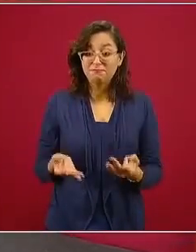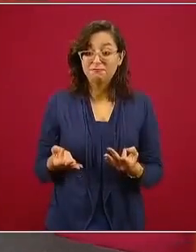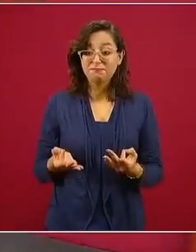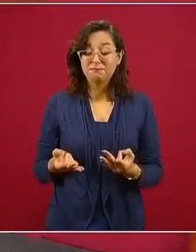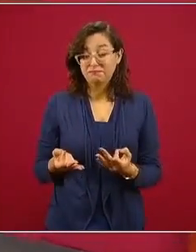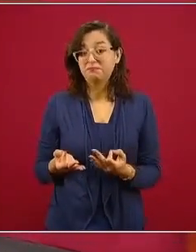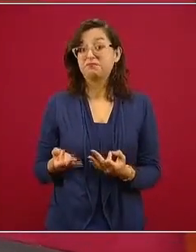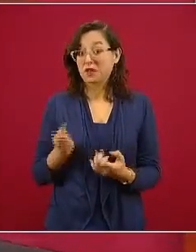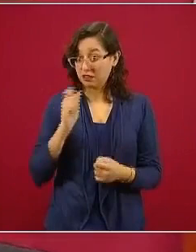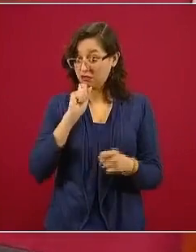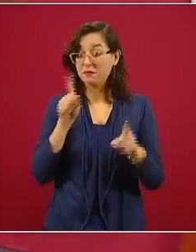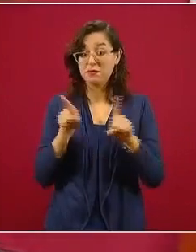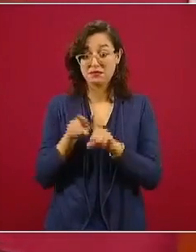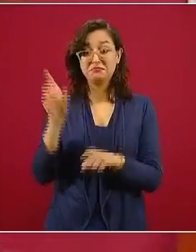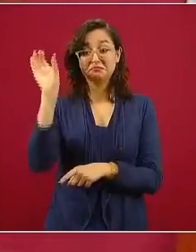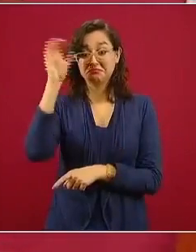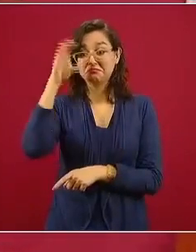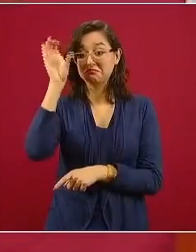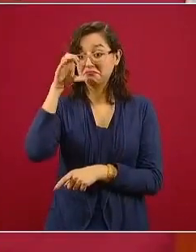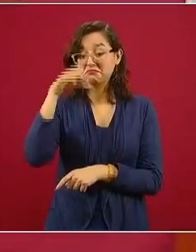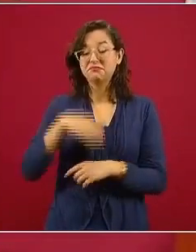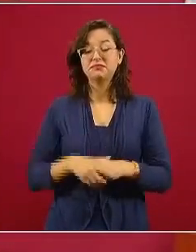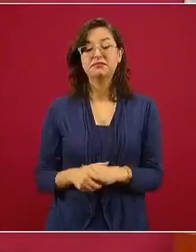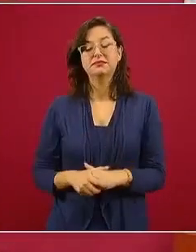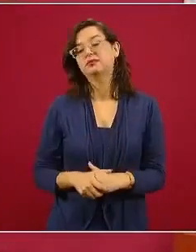una ciencia,